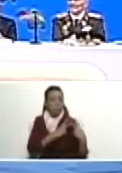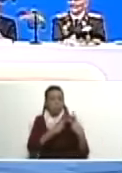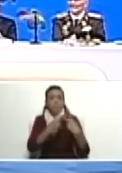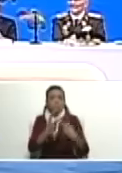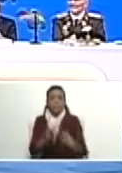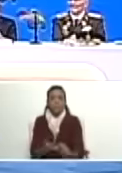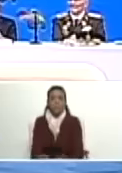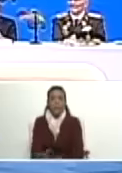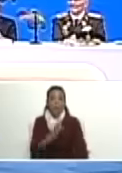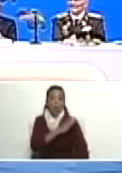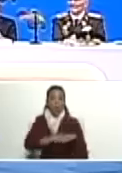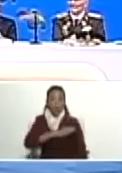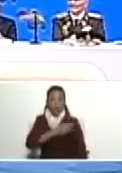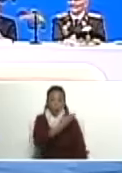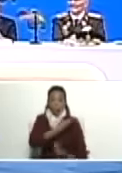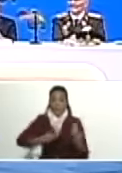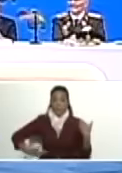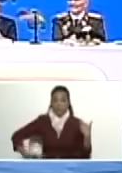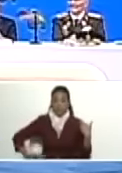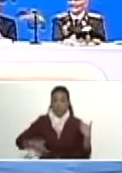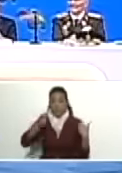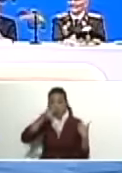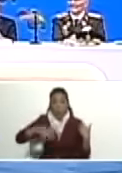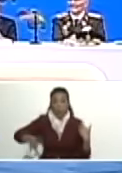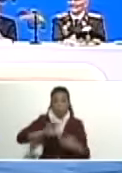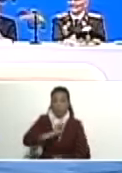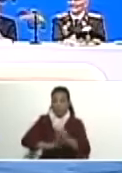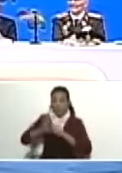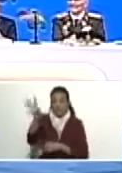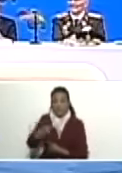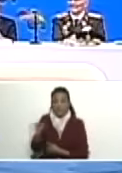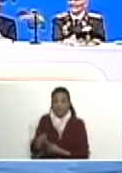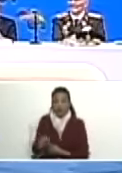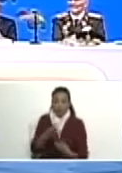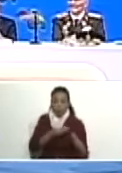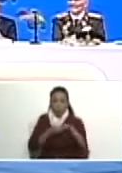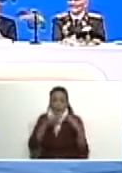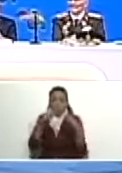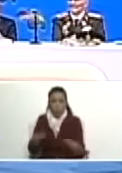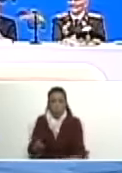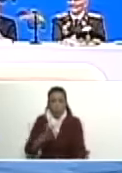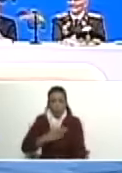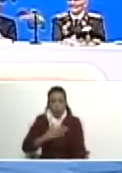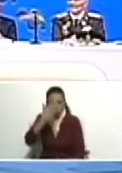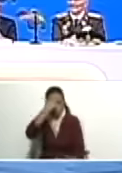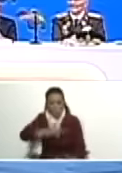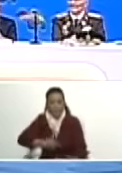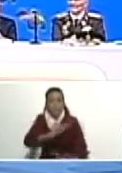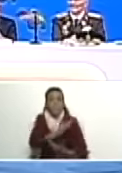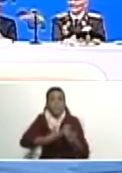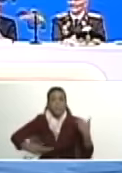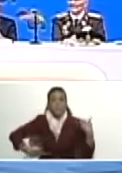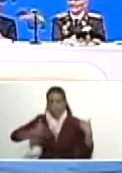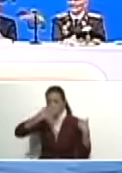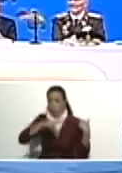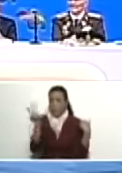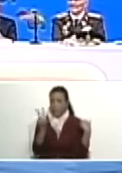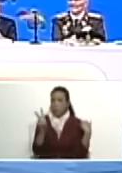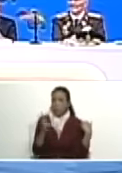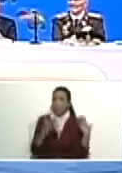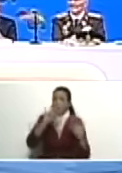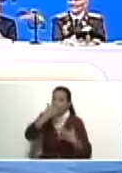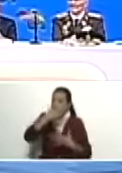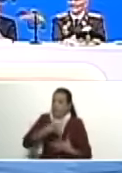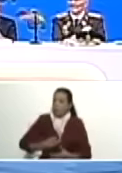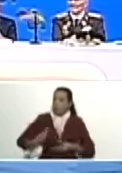de la Comisión Presidencial para la Defensa de la Guayana Esequiba, entregar nuestro aporte de la manera más